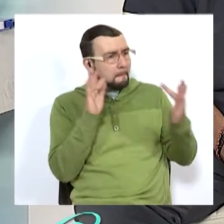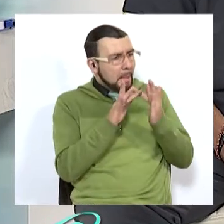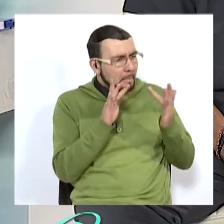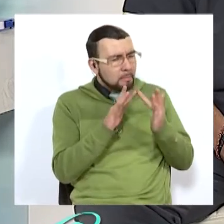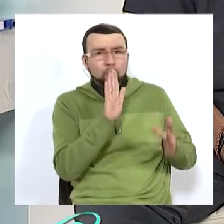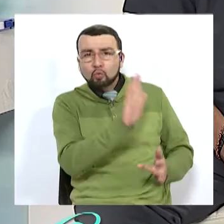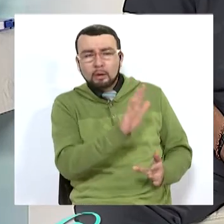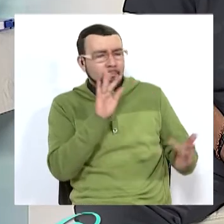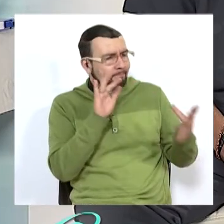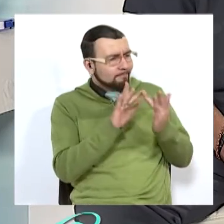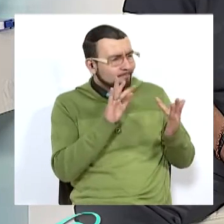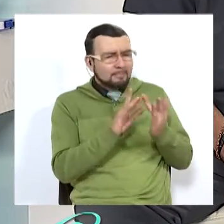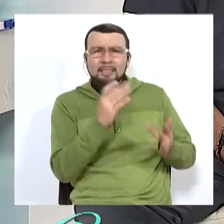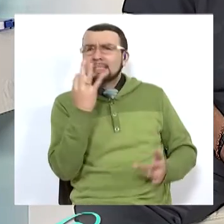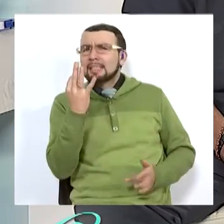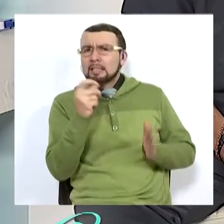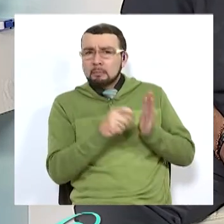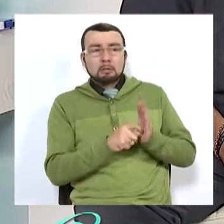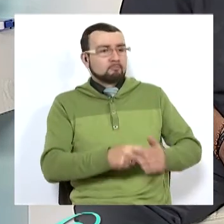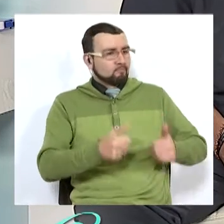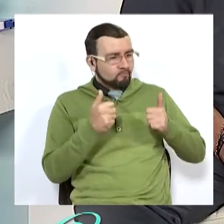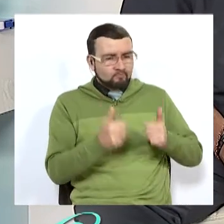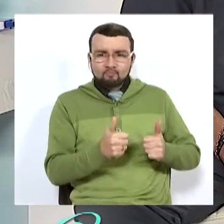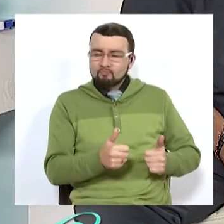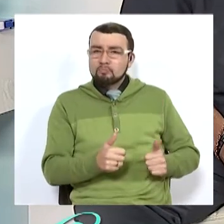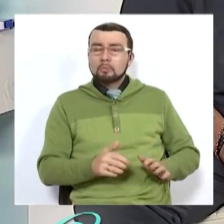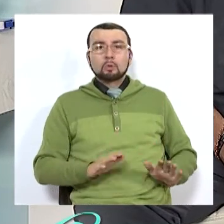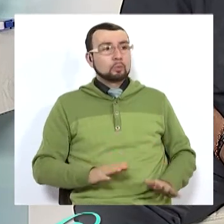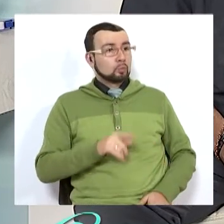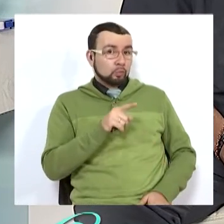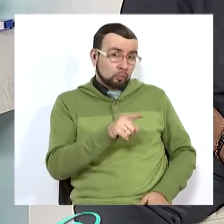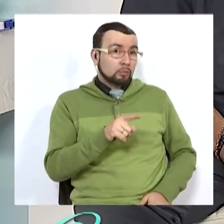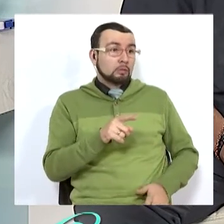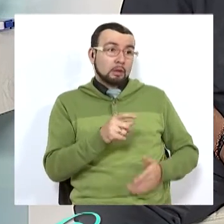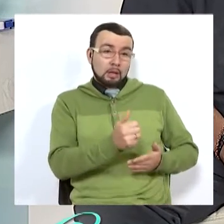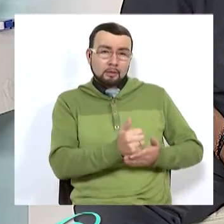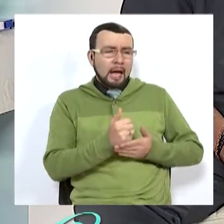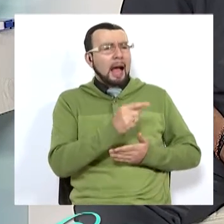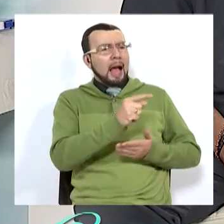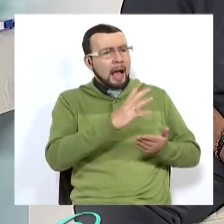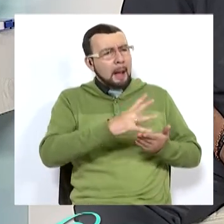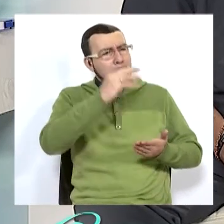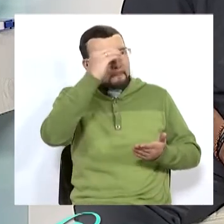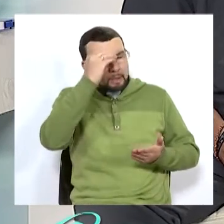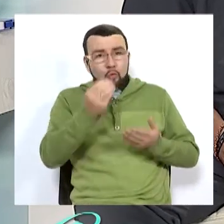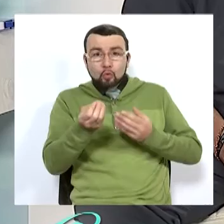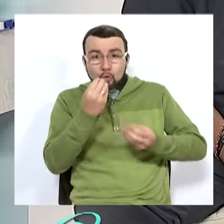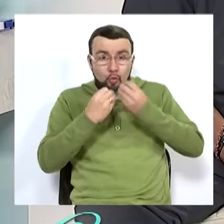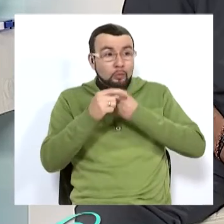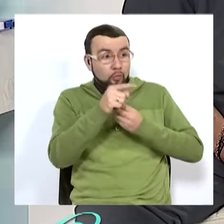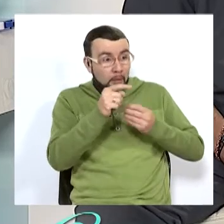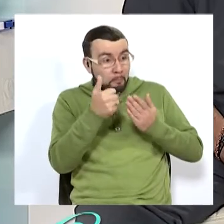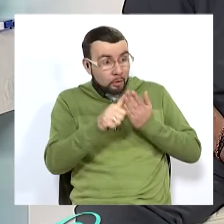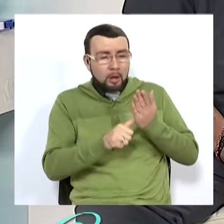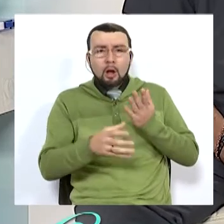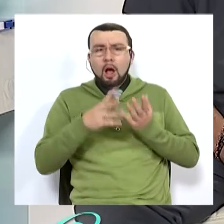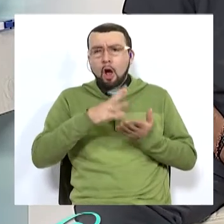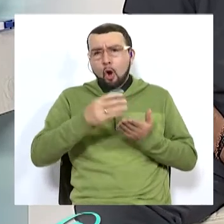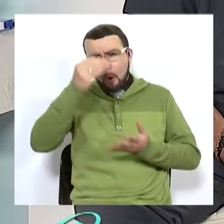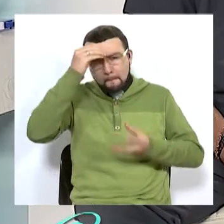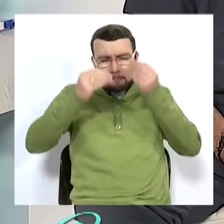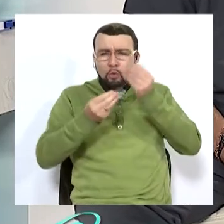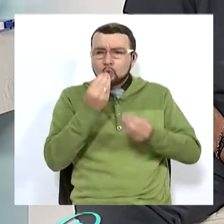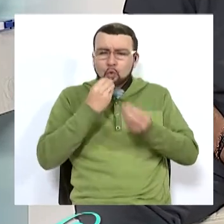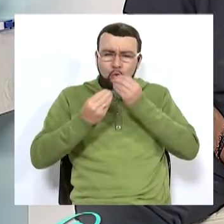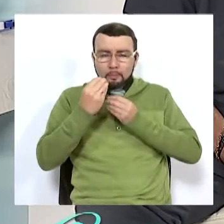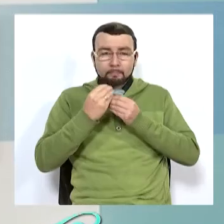buenos, súper bien. Mi esposo le ha ido muy bien y usted pues hemos aprendido a comer con sus programas y todo. Resulta que él ya ha ido